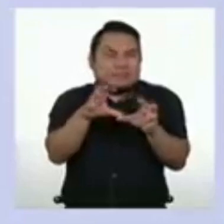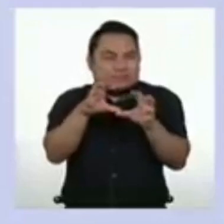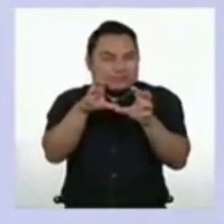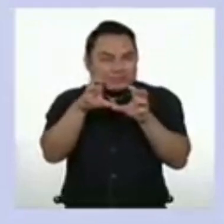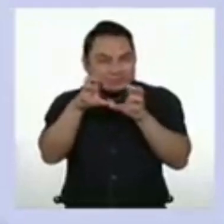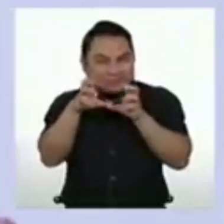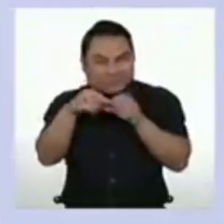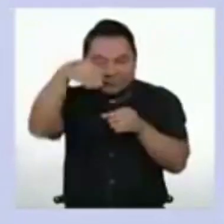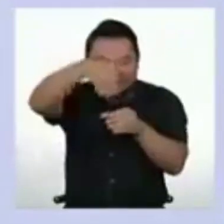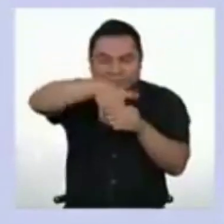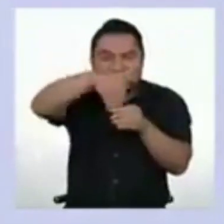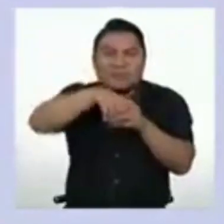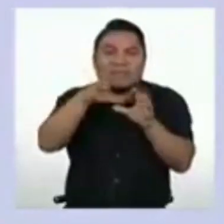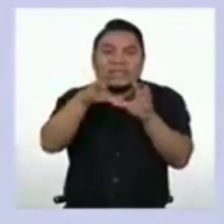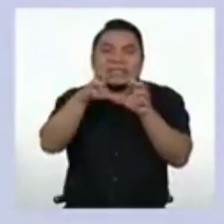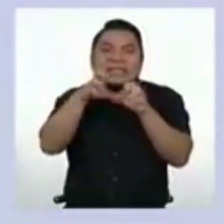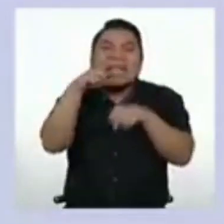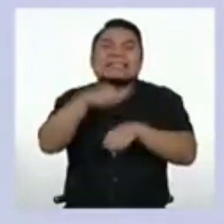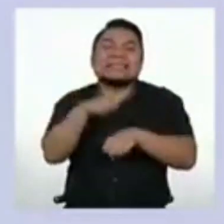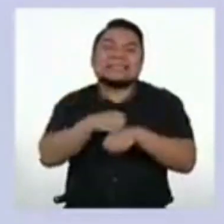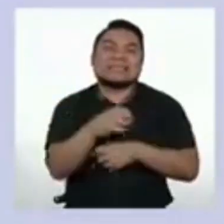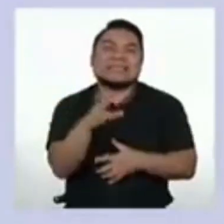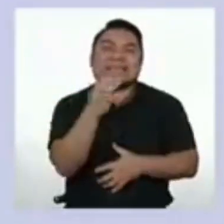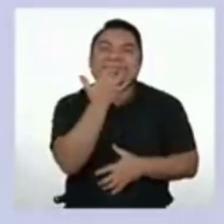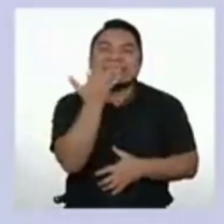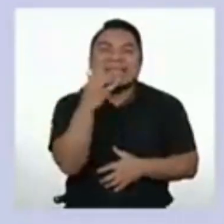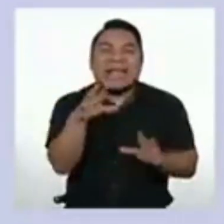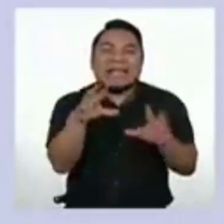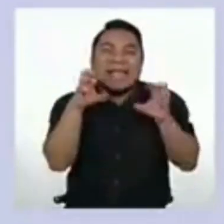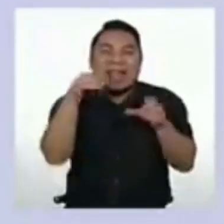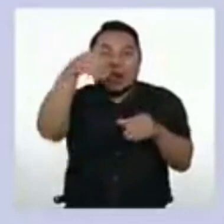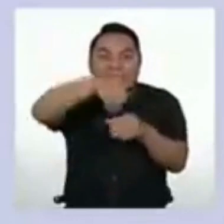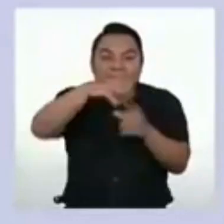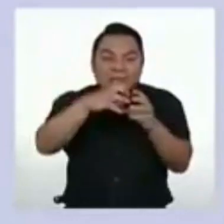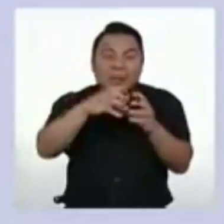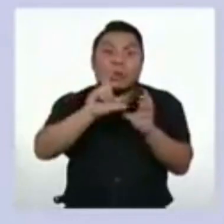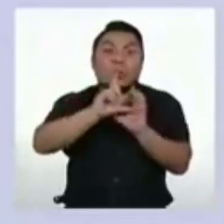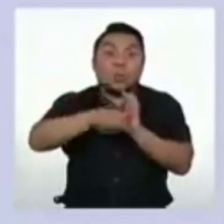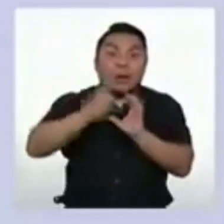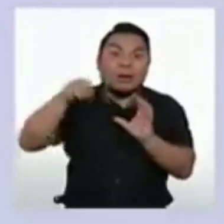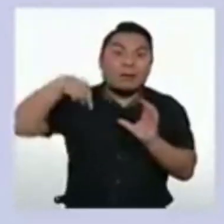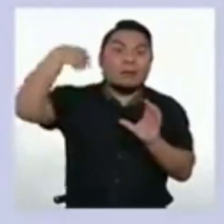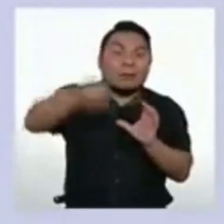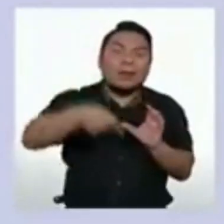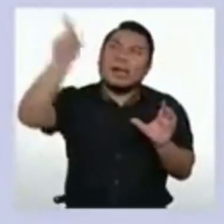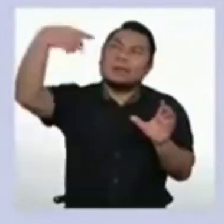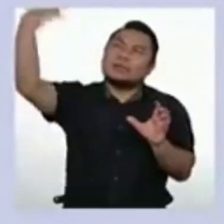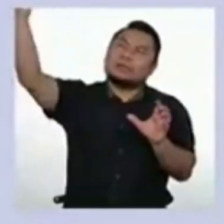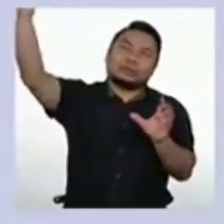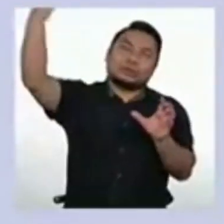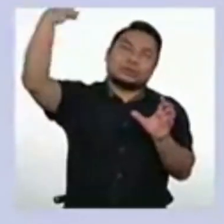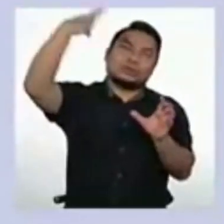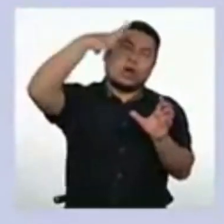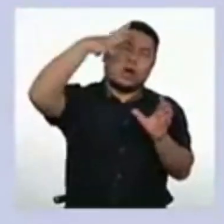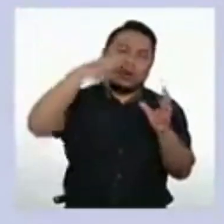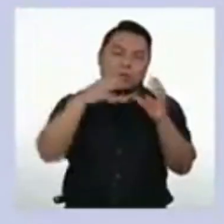formar pequeños cristales de hielo. A continuación, cuando el sol comienza a salir, la temperatura ambiental